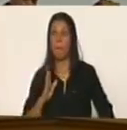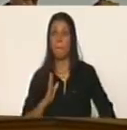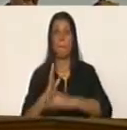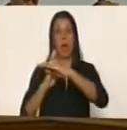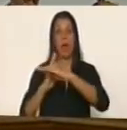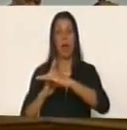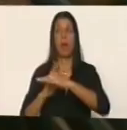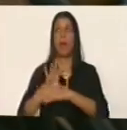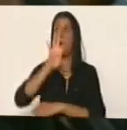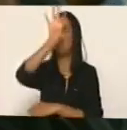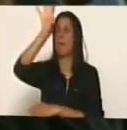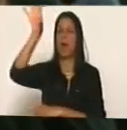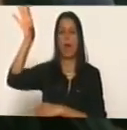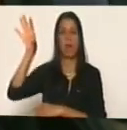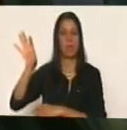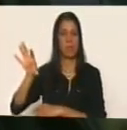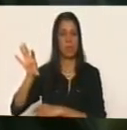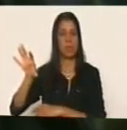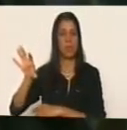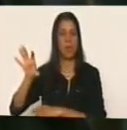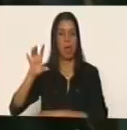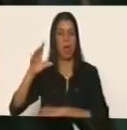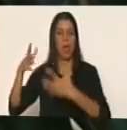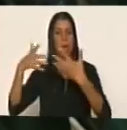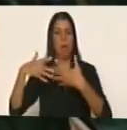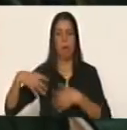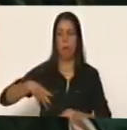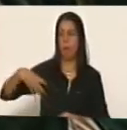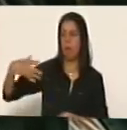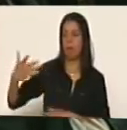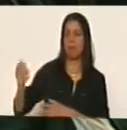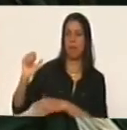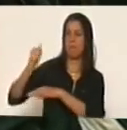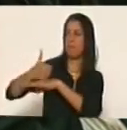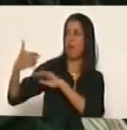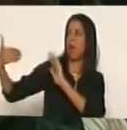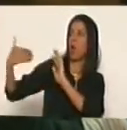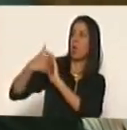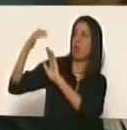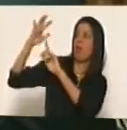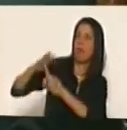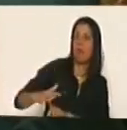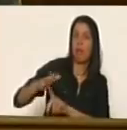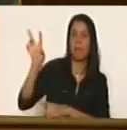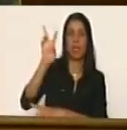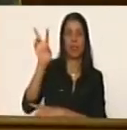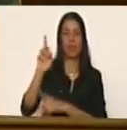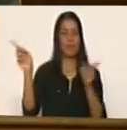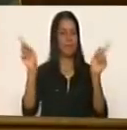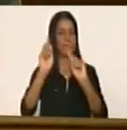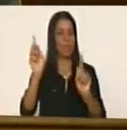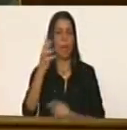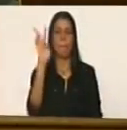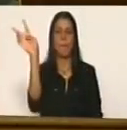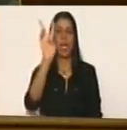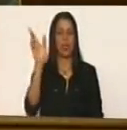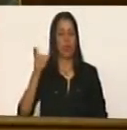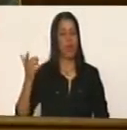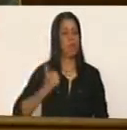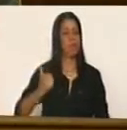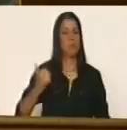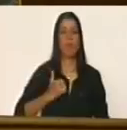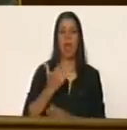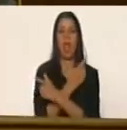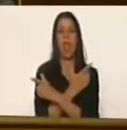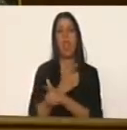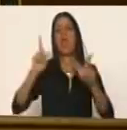fuerza extranjera, ni ningún poder imperial, pretenda imponer a nuestro país lo que deba hacer o dictar